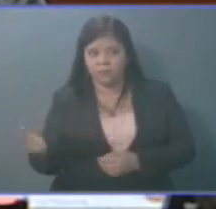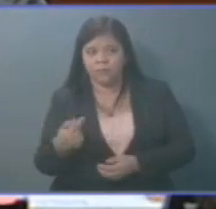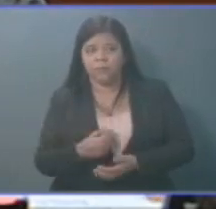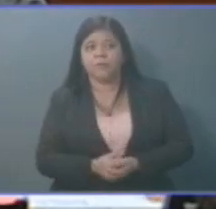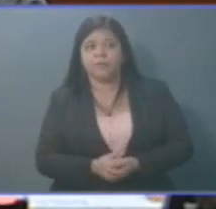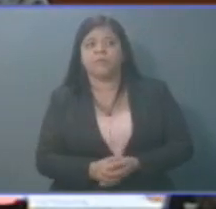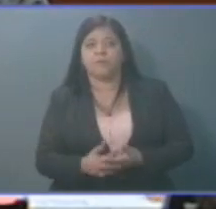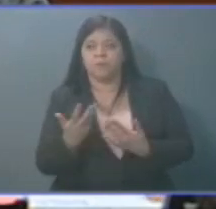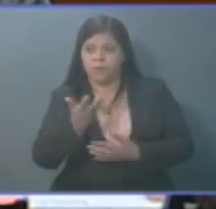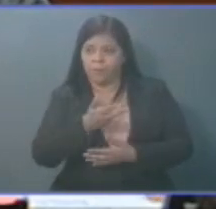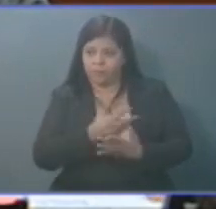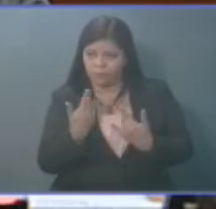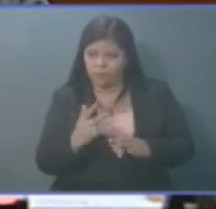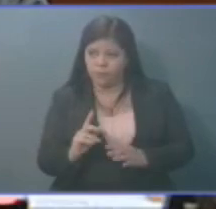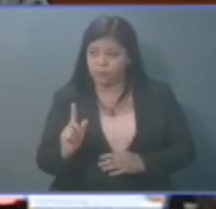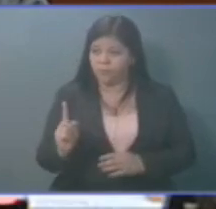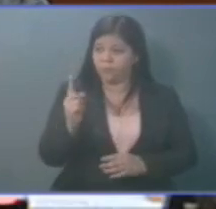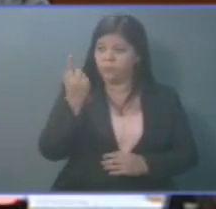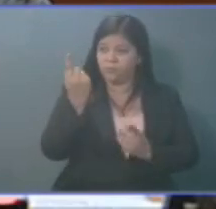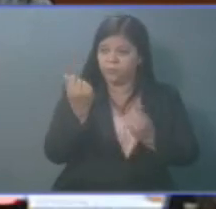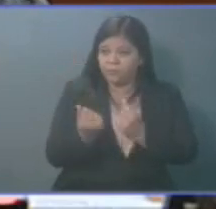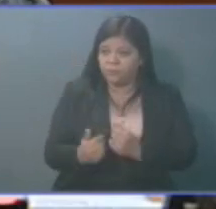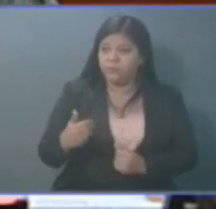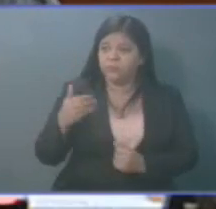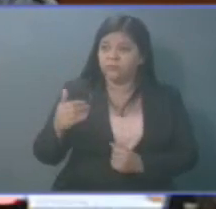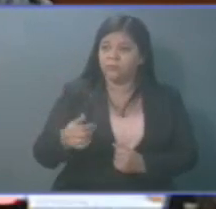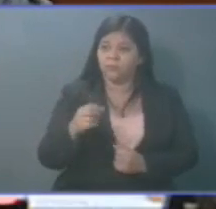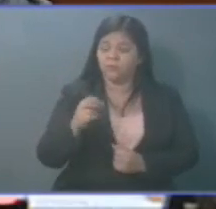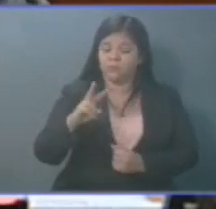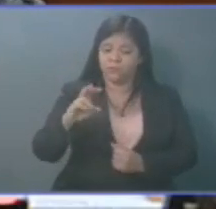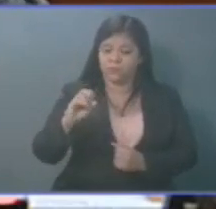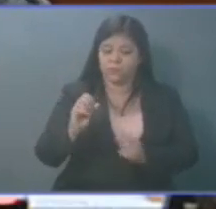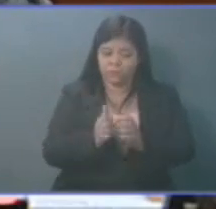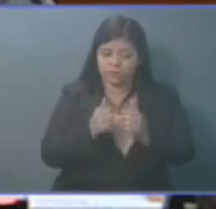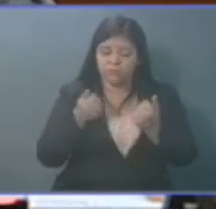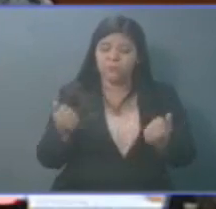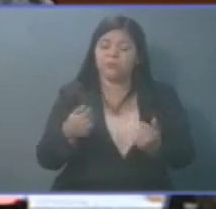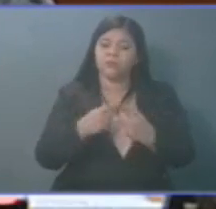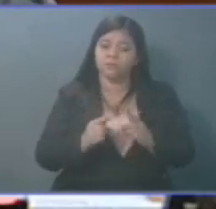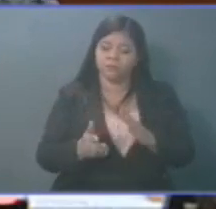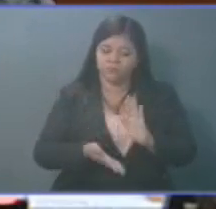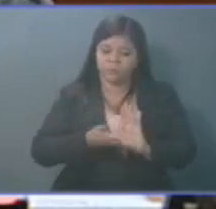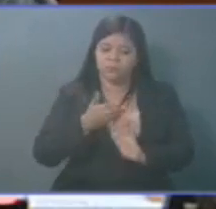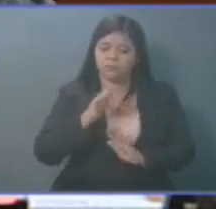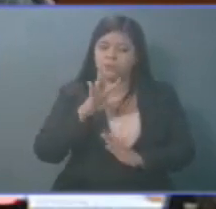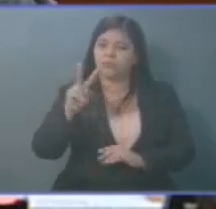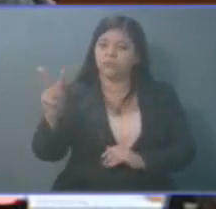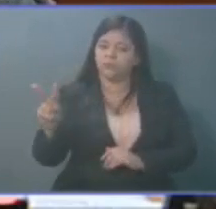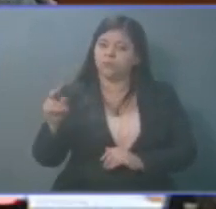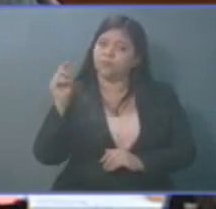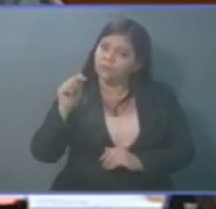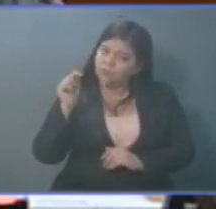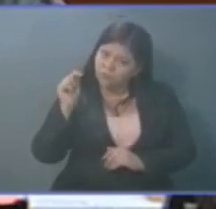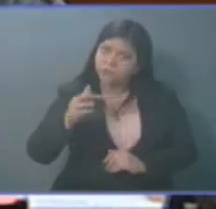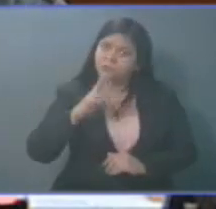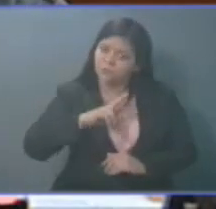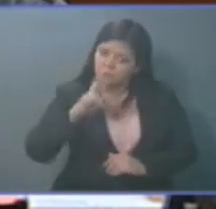dimos el primer presupuesto de 2 millones y lo subimos hasta 52. Eso es un